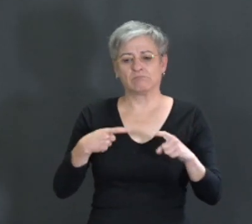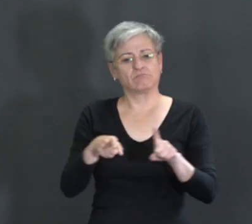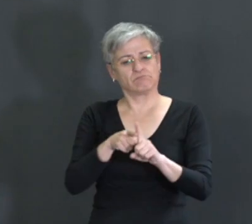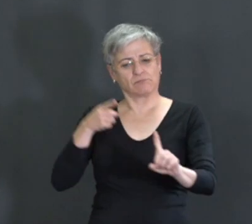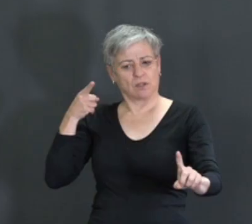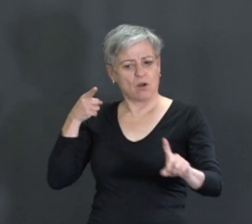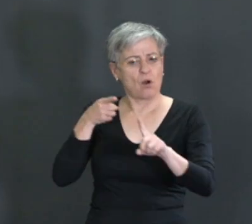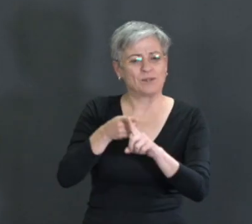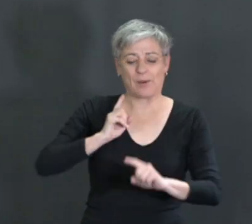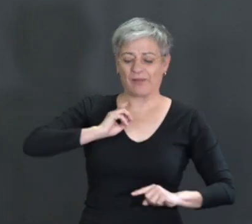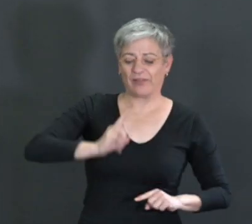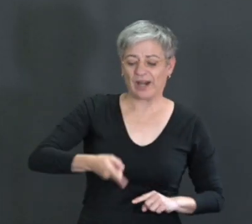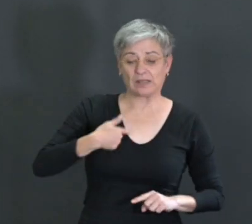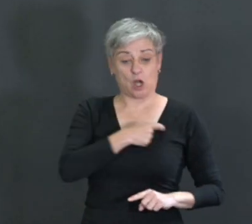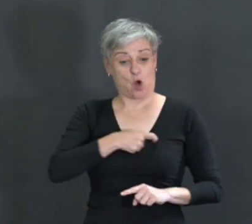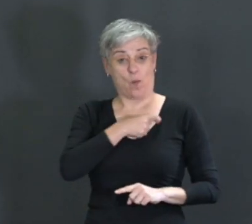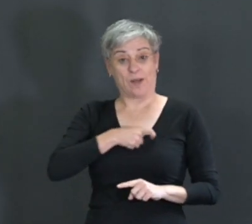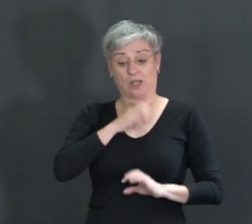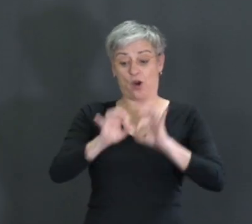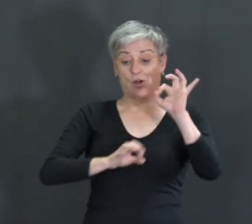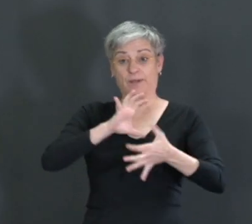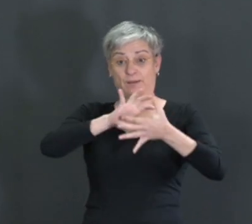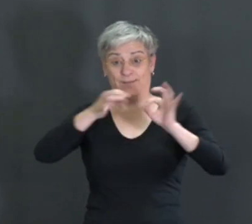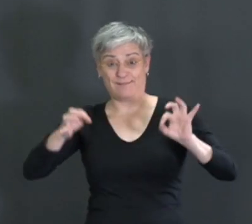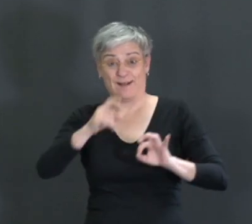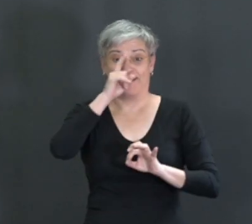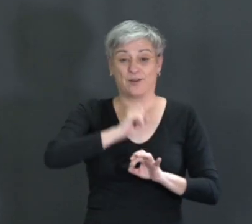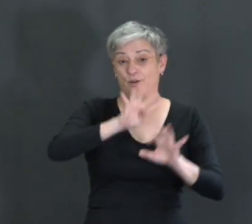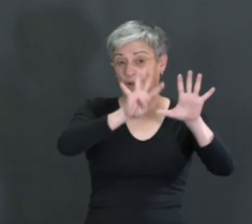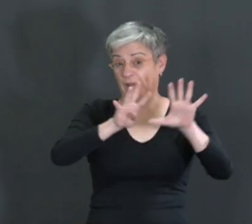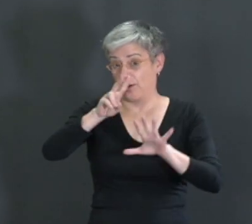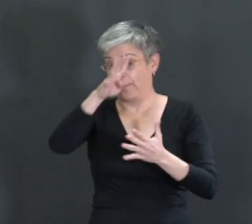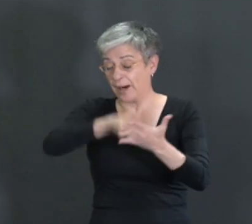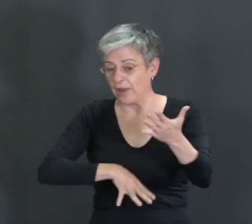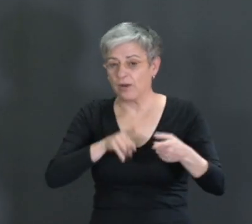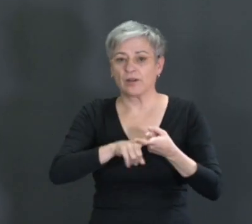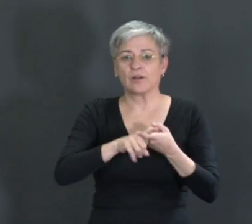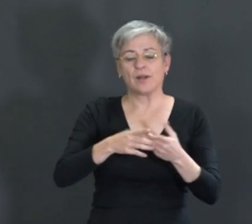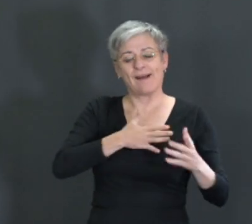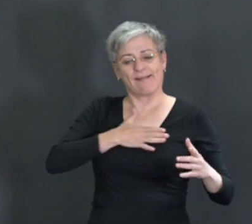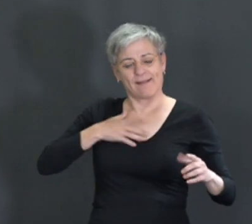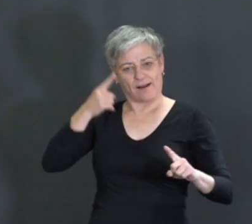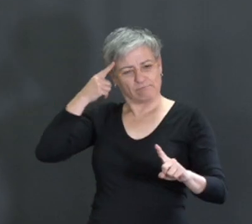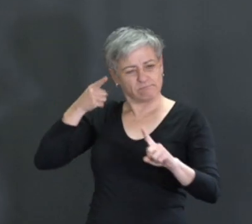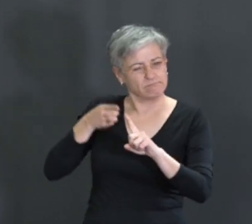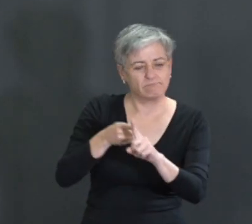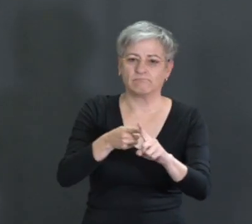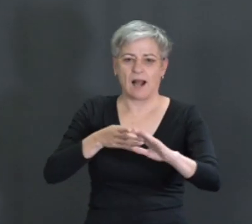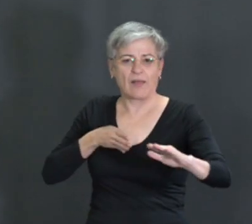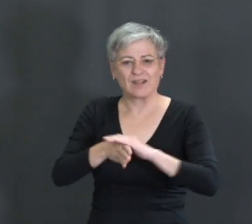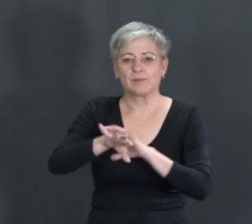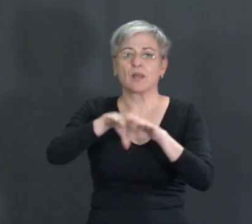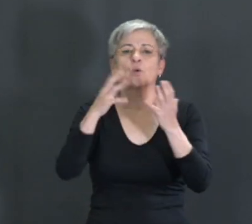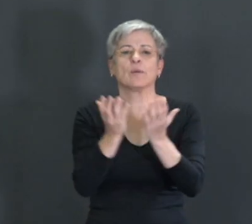en toda la directiva del Comité Organizador de Barcelona 92 ir a esa accesibilidad universal, ¿no?